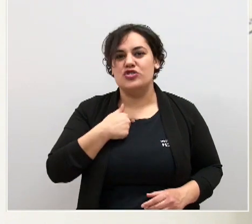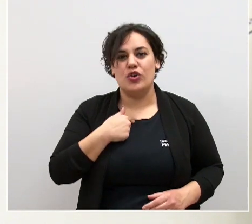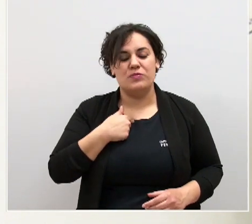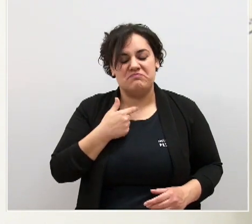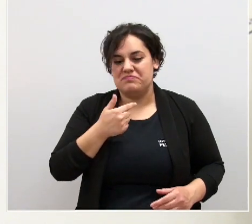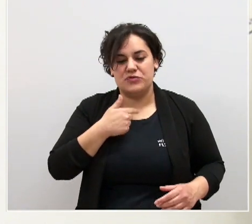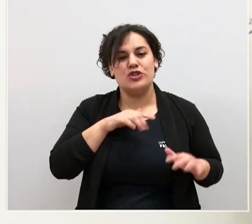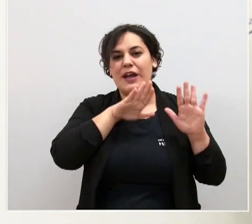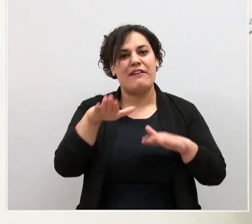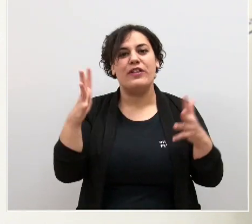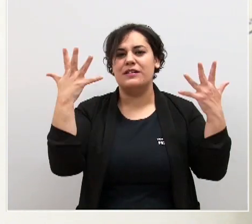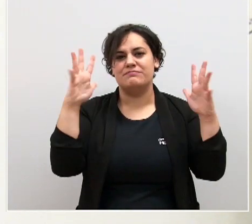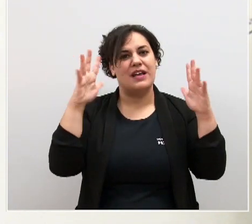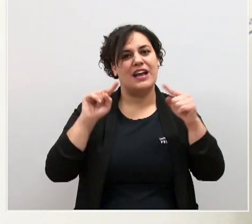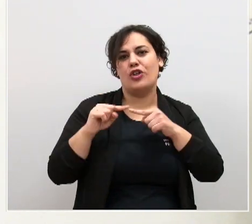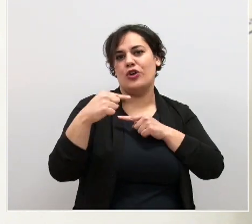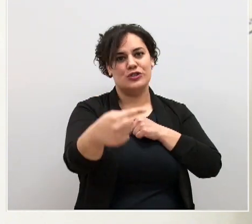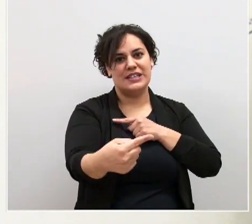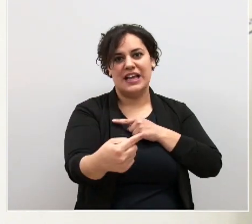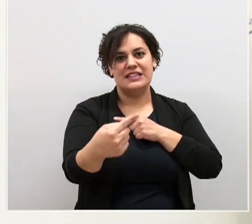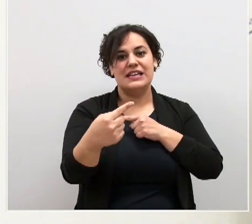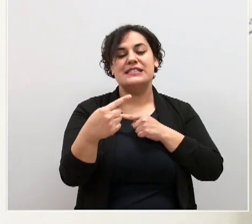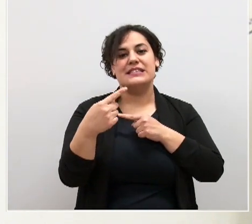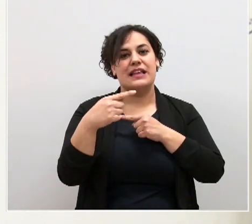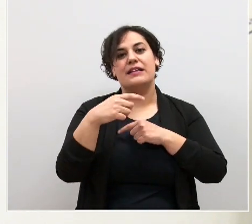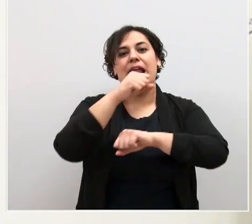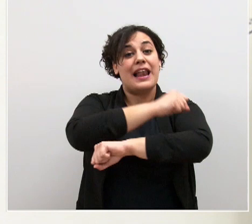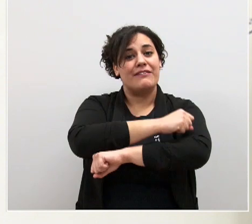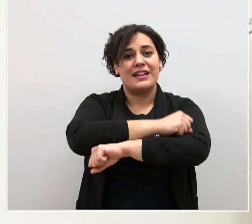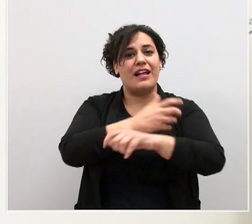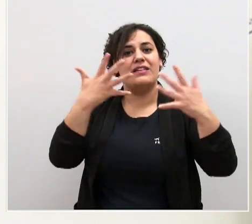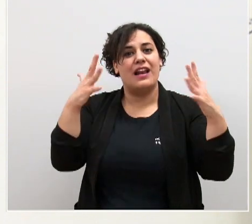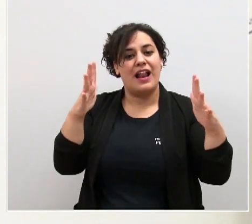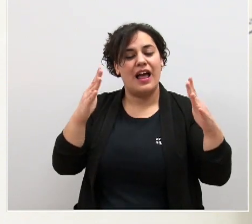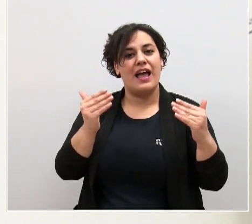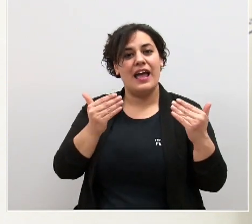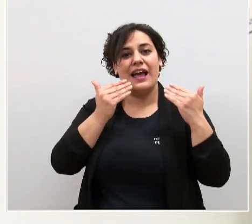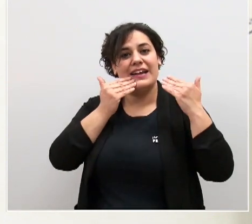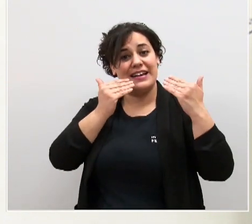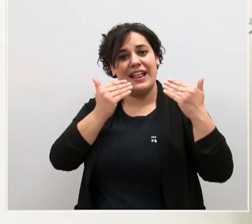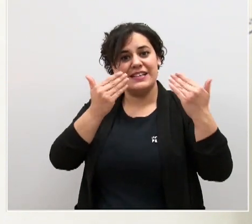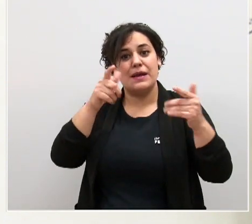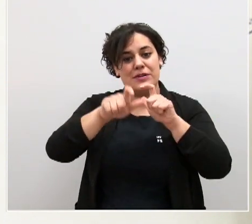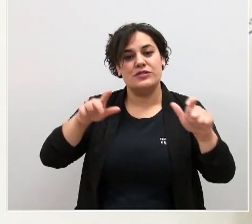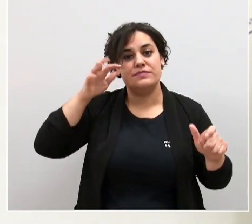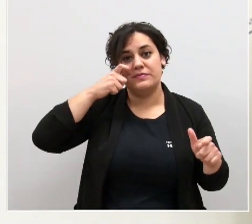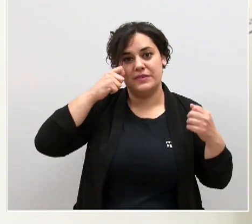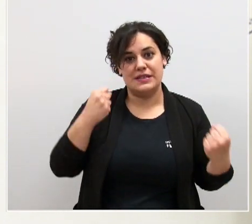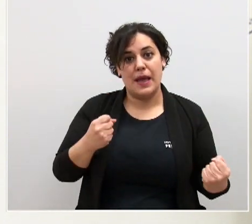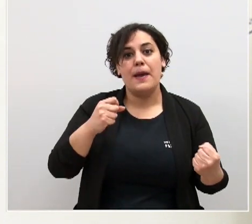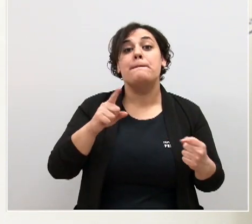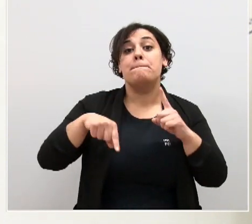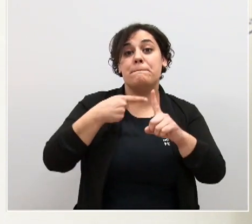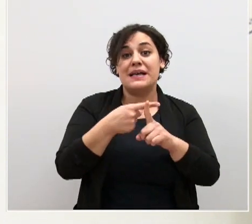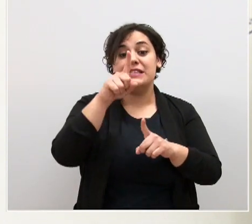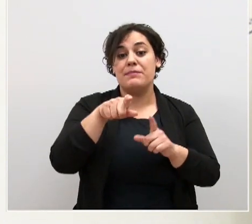días la población está dando al personal sanitario, que yo aparte creo que no solamente son los sanitarios y los no sanitarios que están trabajando, sino a